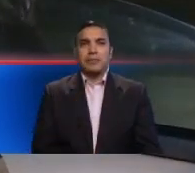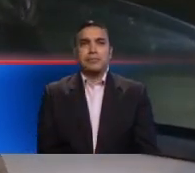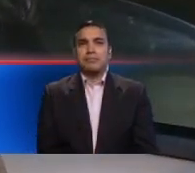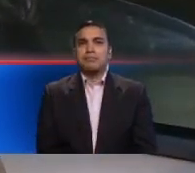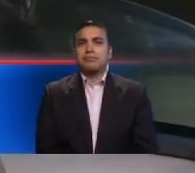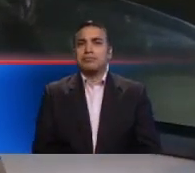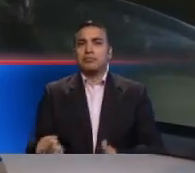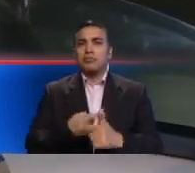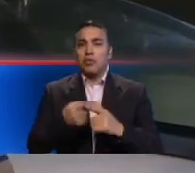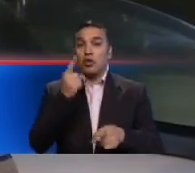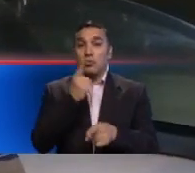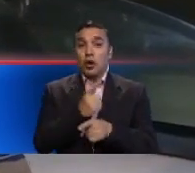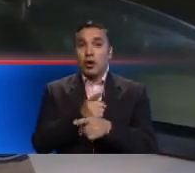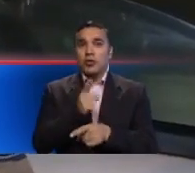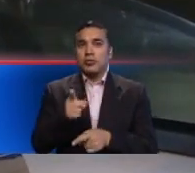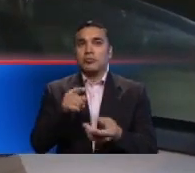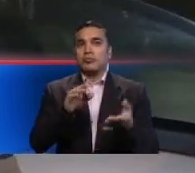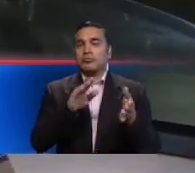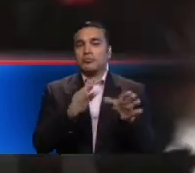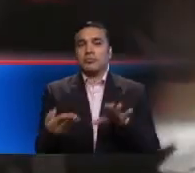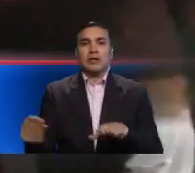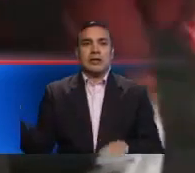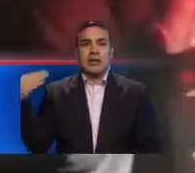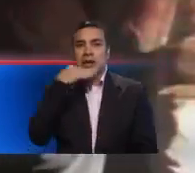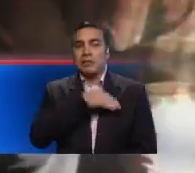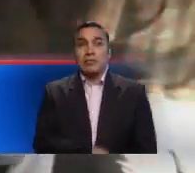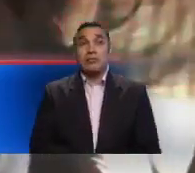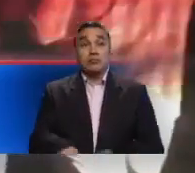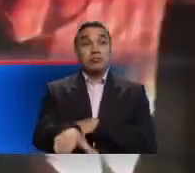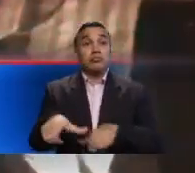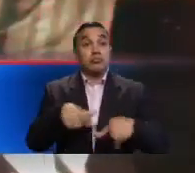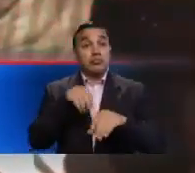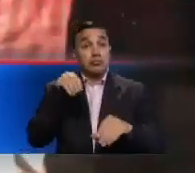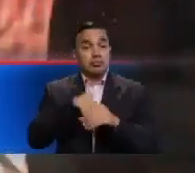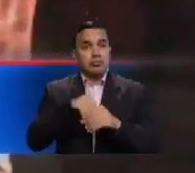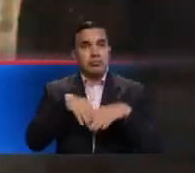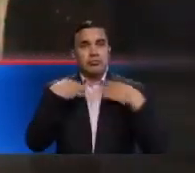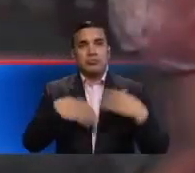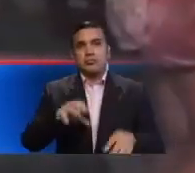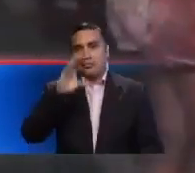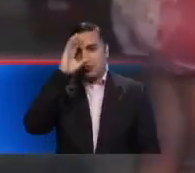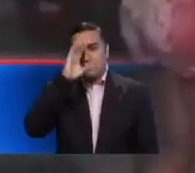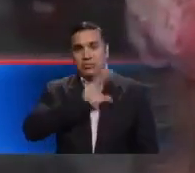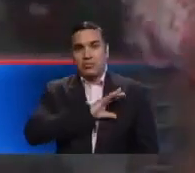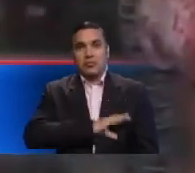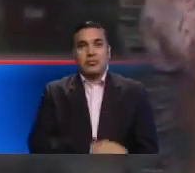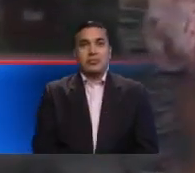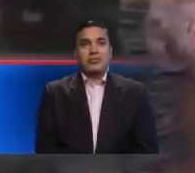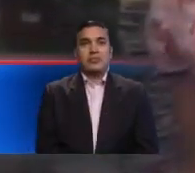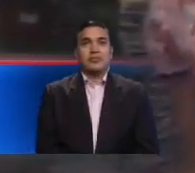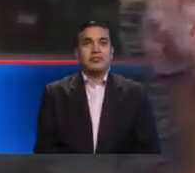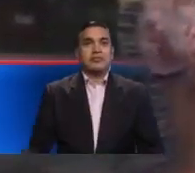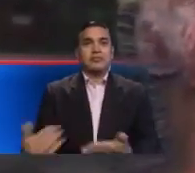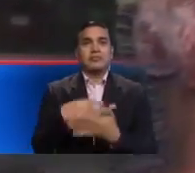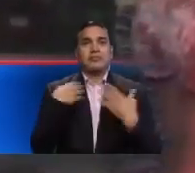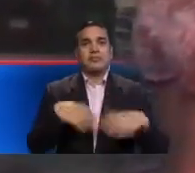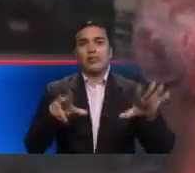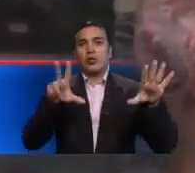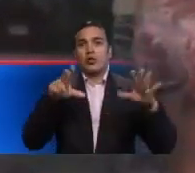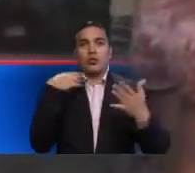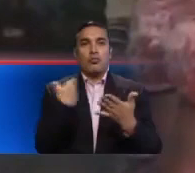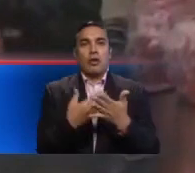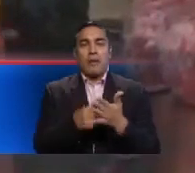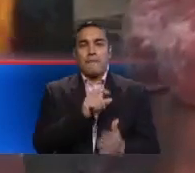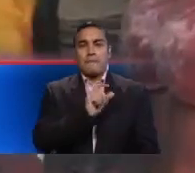causándole la muerte instantánea en la escena del suceso agentes de criminalística recogieron al menos ocho